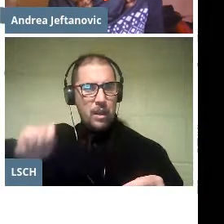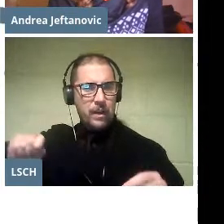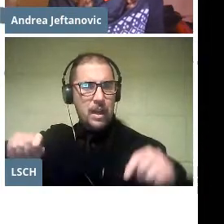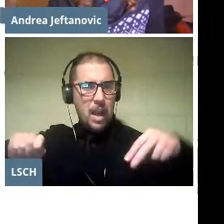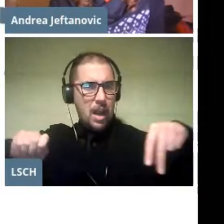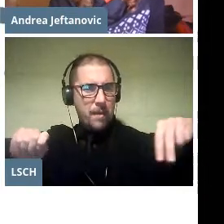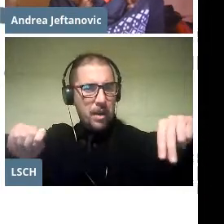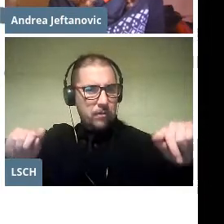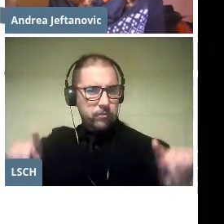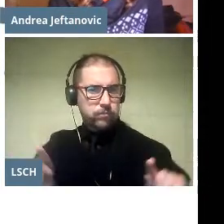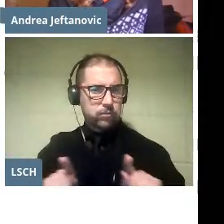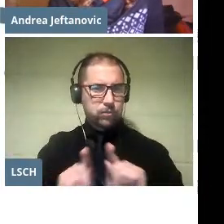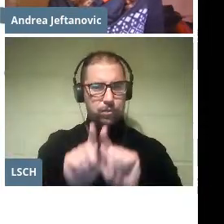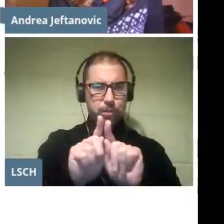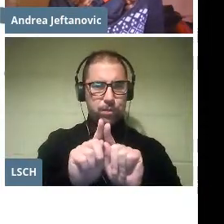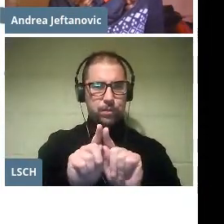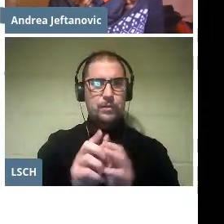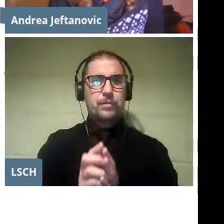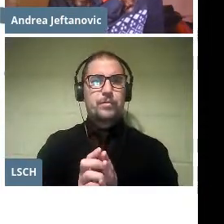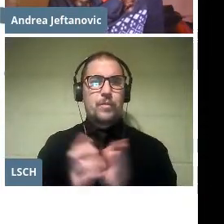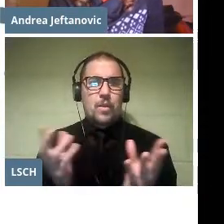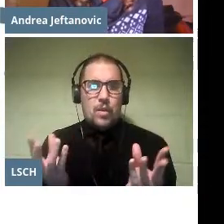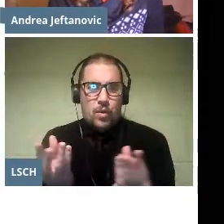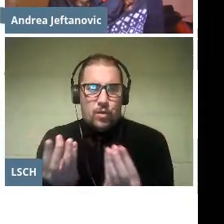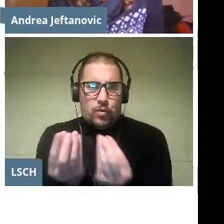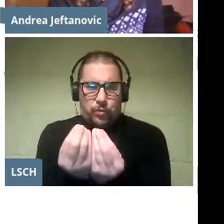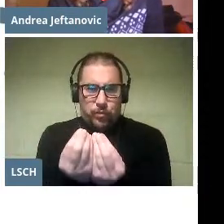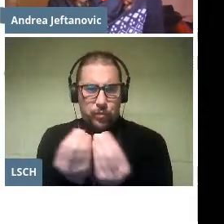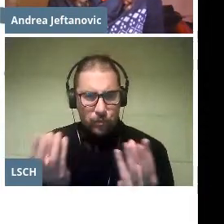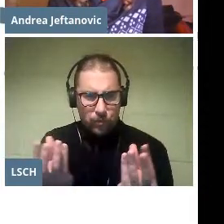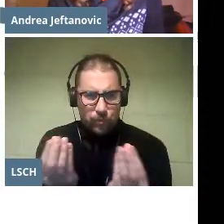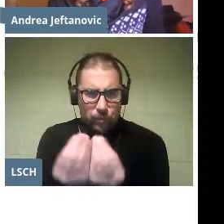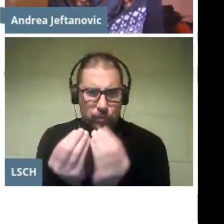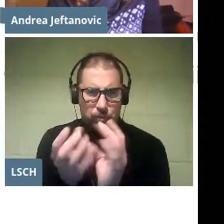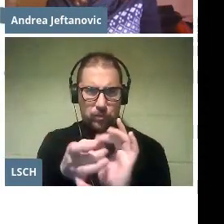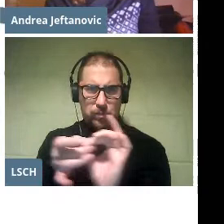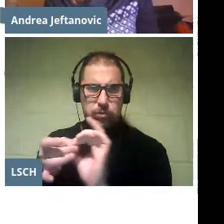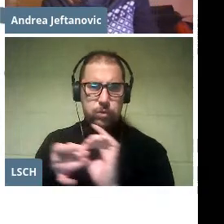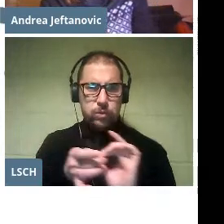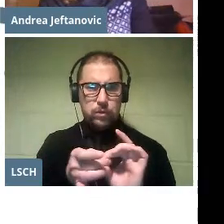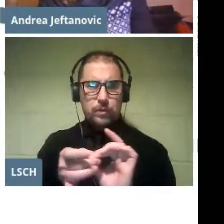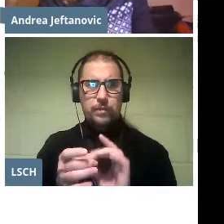quisiera mostrar cómo están íntimamente vinculadas.